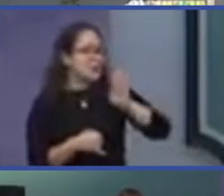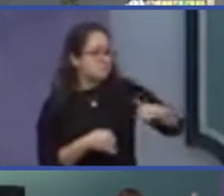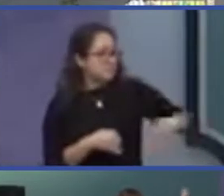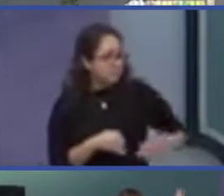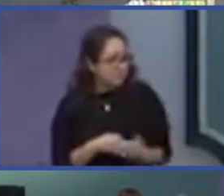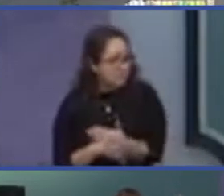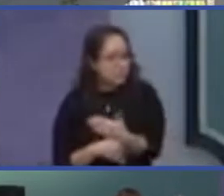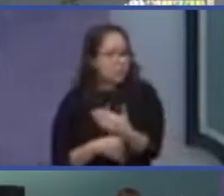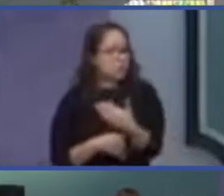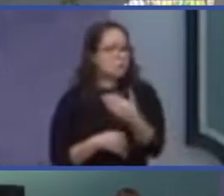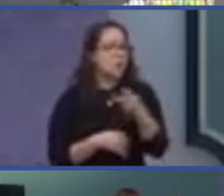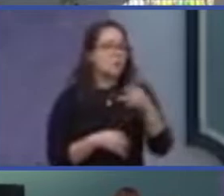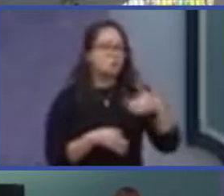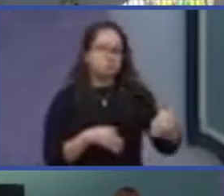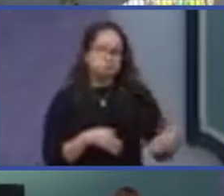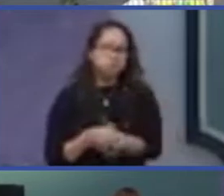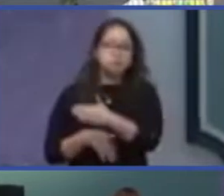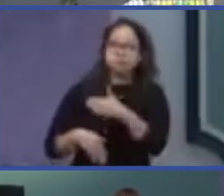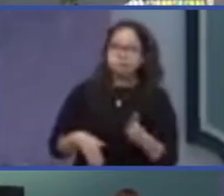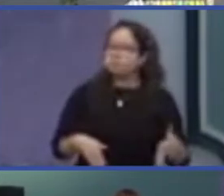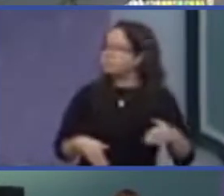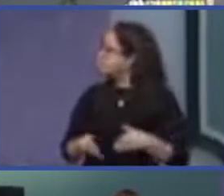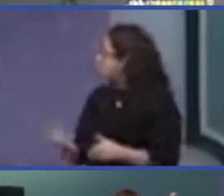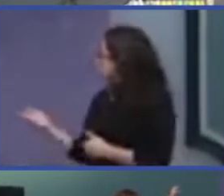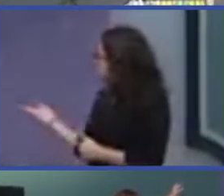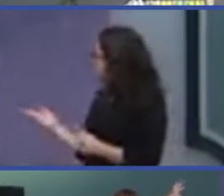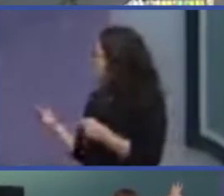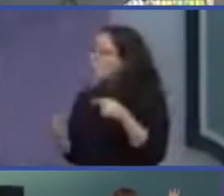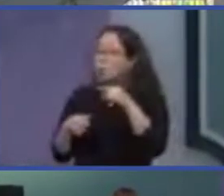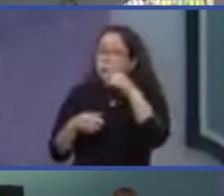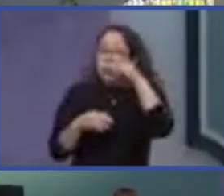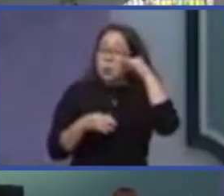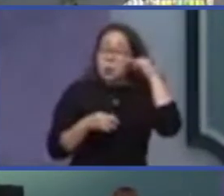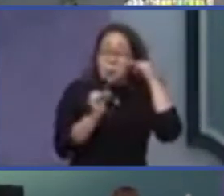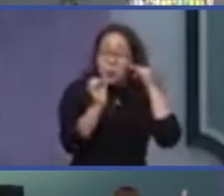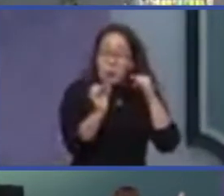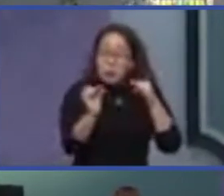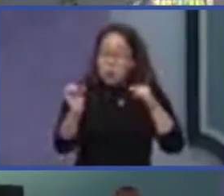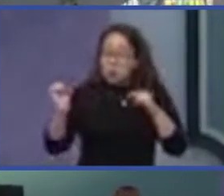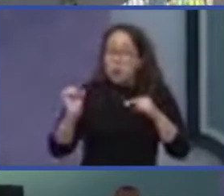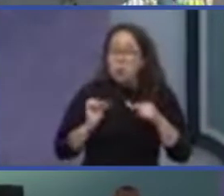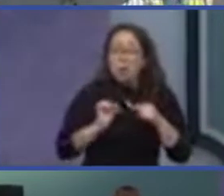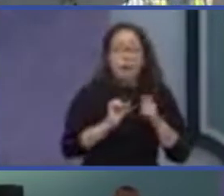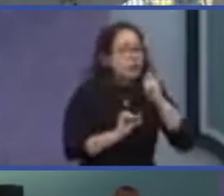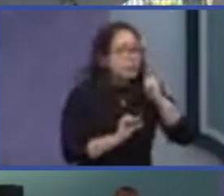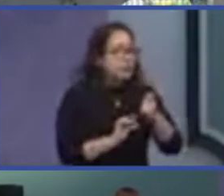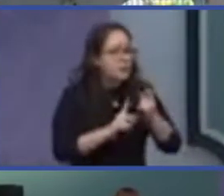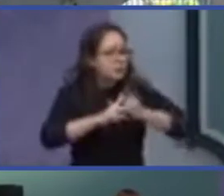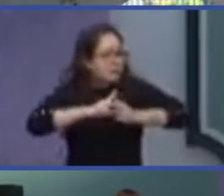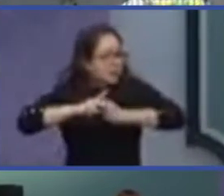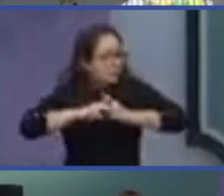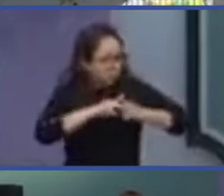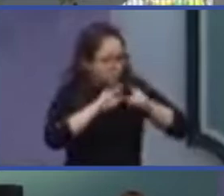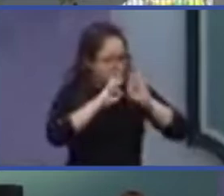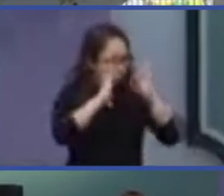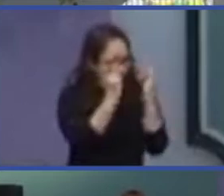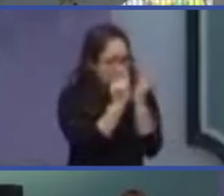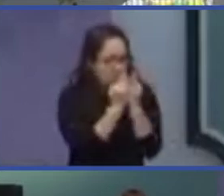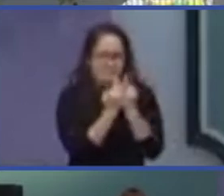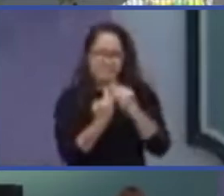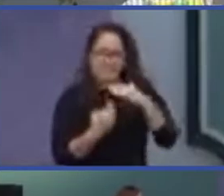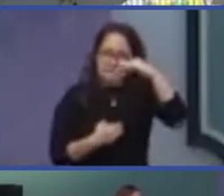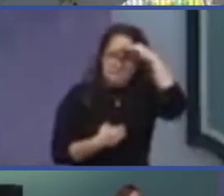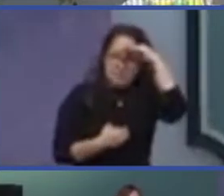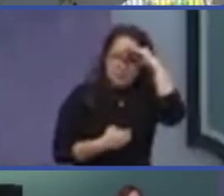pescaditos cada vez más chiquitos y estas son figuras matemáticas, me parece que es un plano que se llama plano